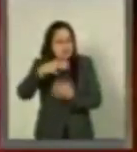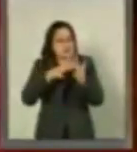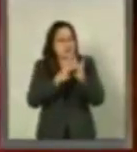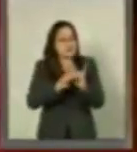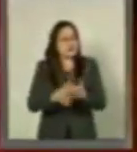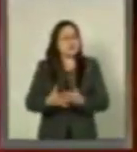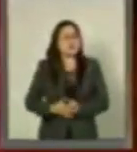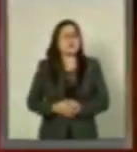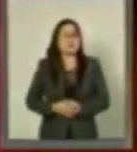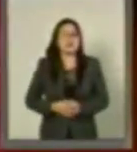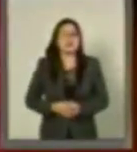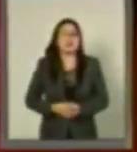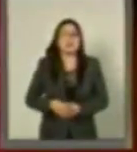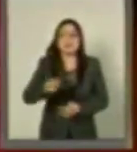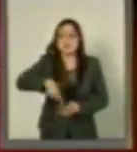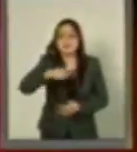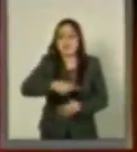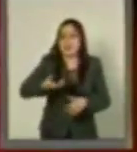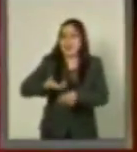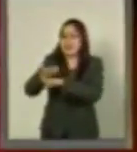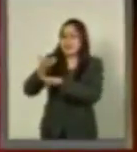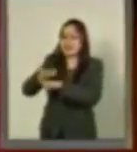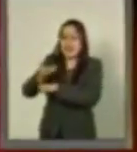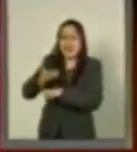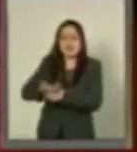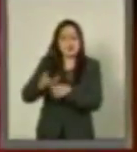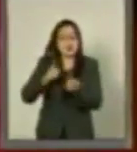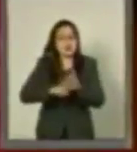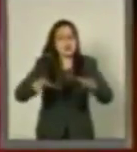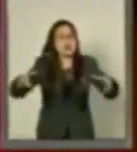Los estados no están